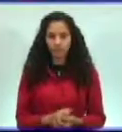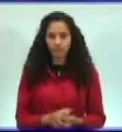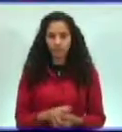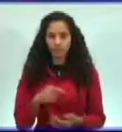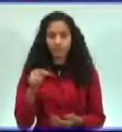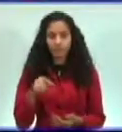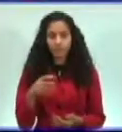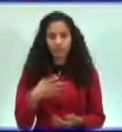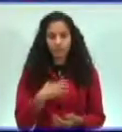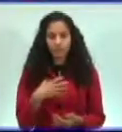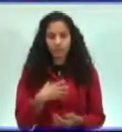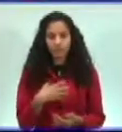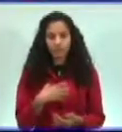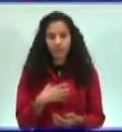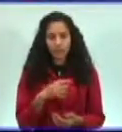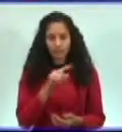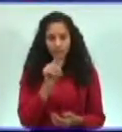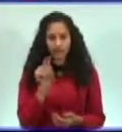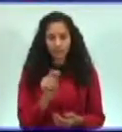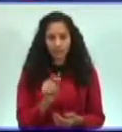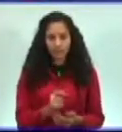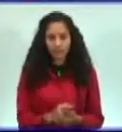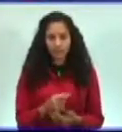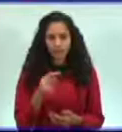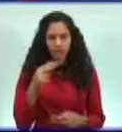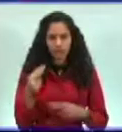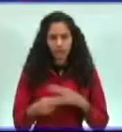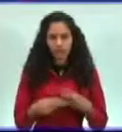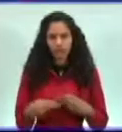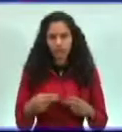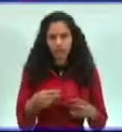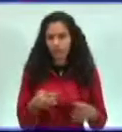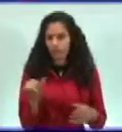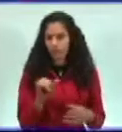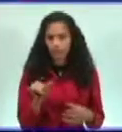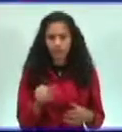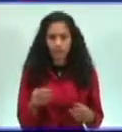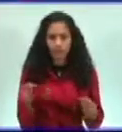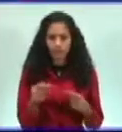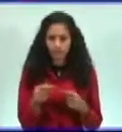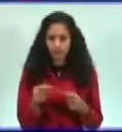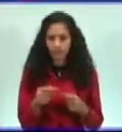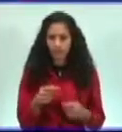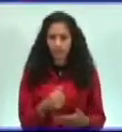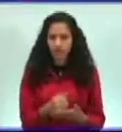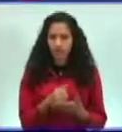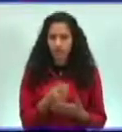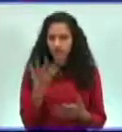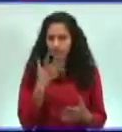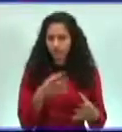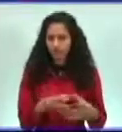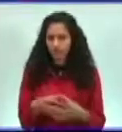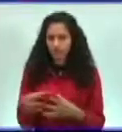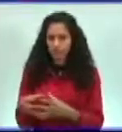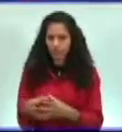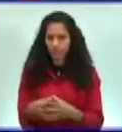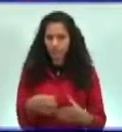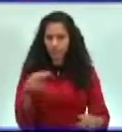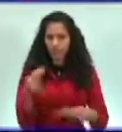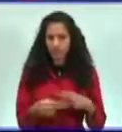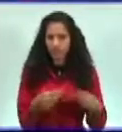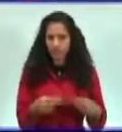aquí en esta actividad vamos a formar igualdades con ayuda de conjunto. Las vamos